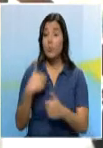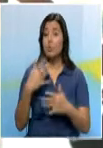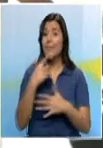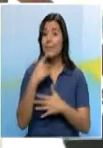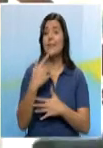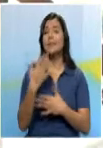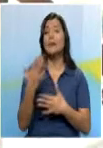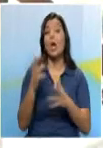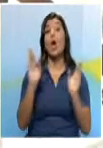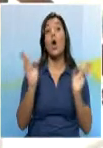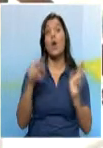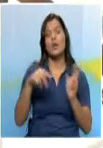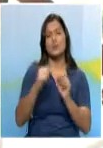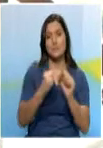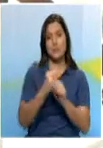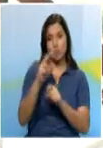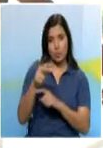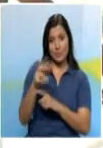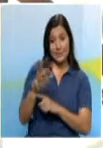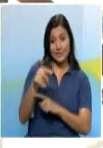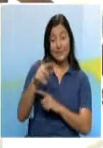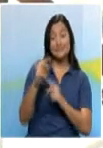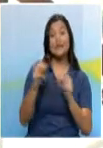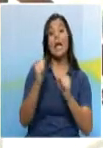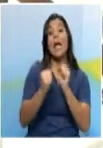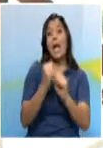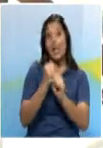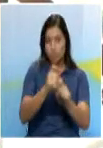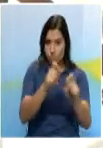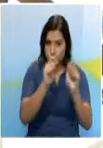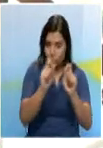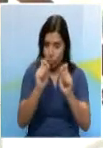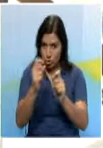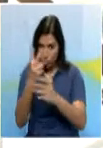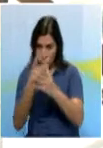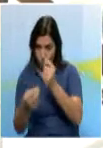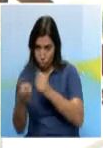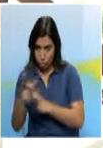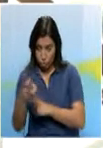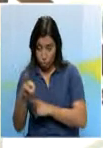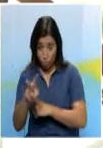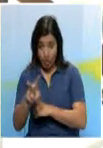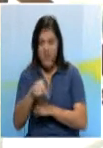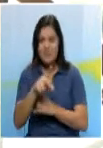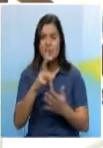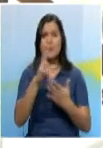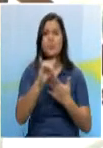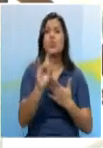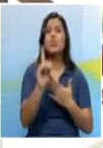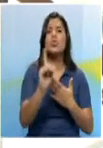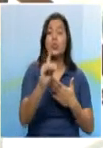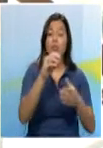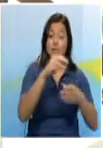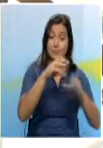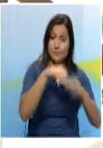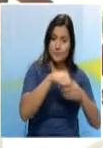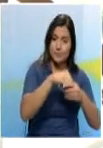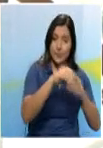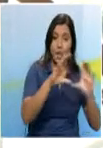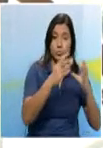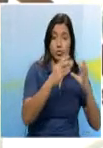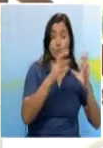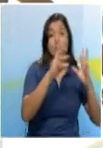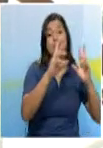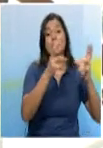que ojalá este año 2015 sea el año de la formación dual. El proyecto ha estado en la Comisión de Ciencia y Tecnología, se integró una